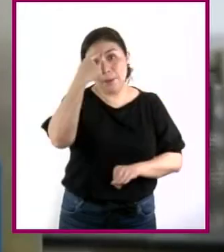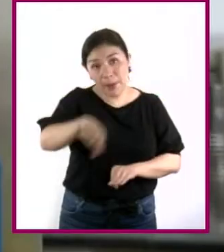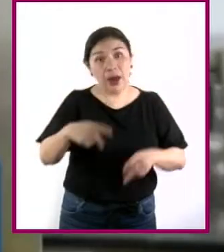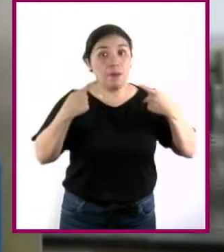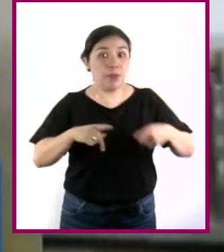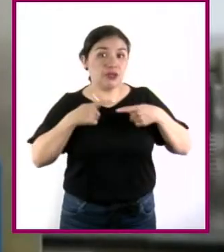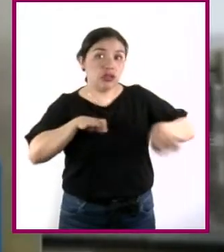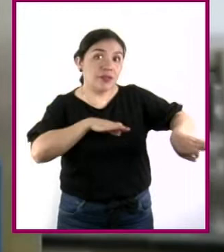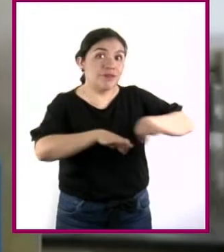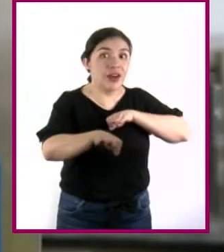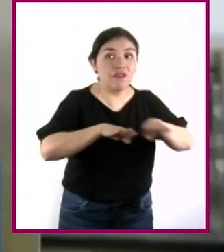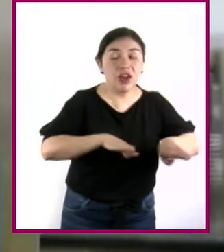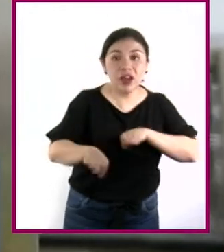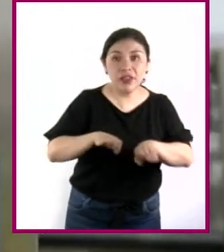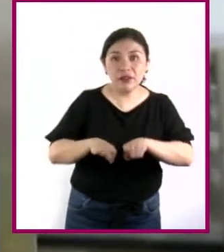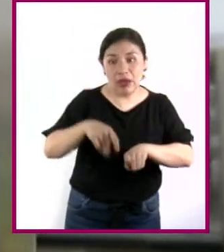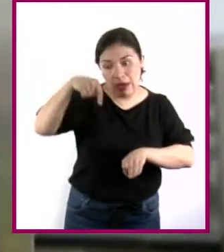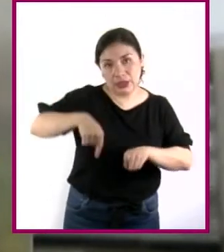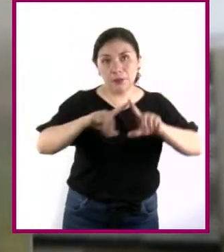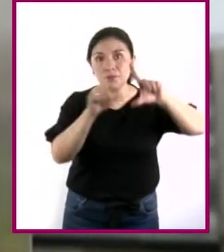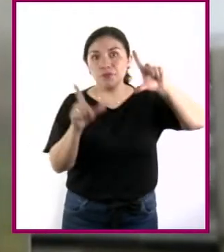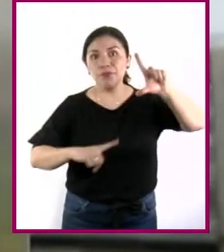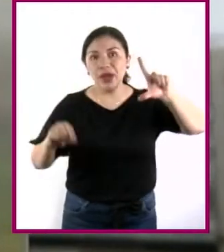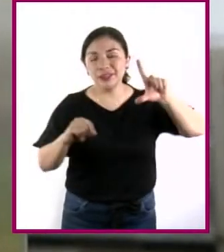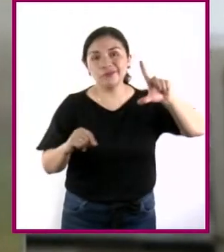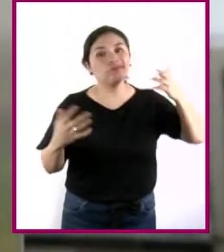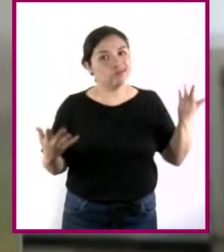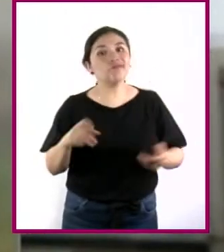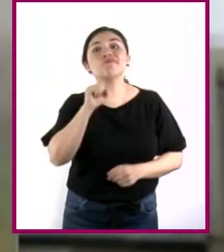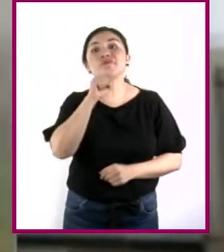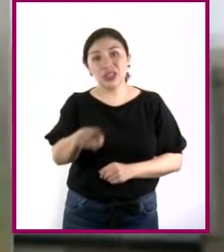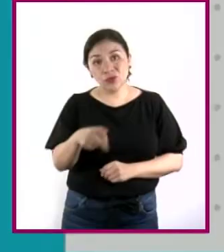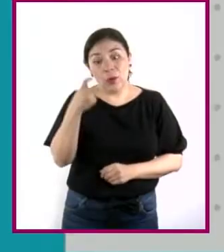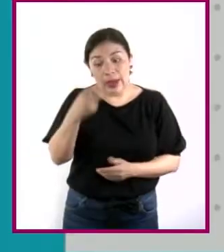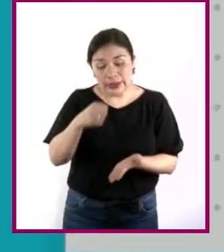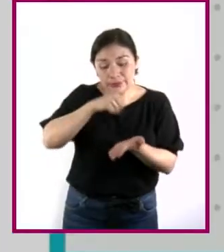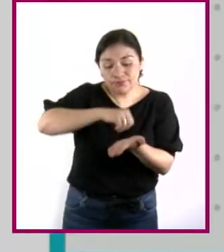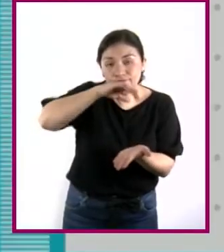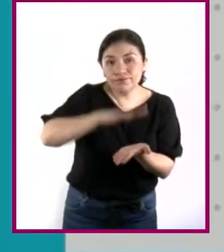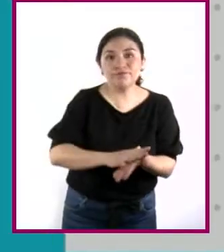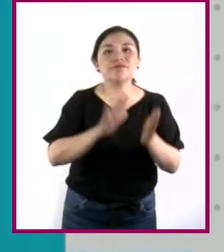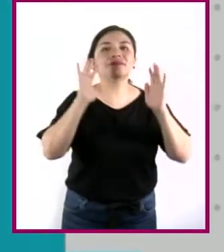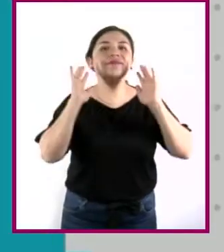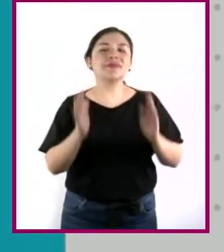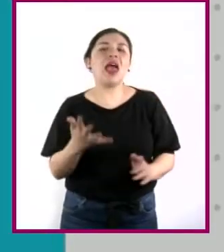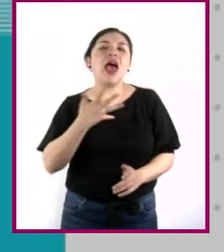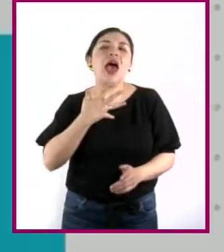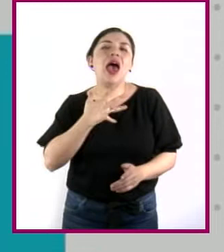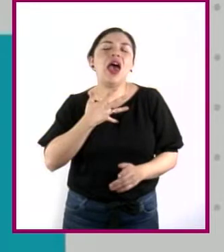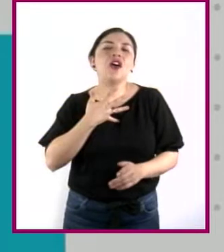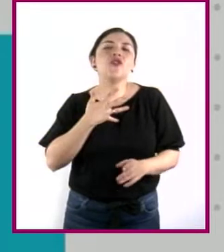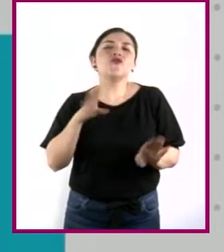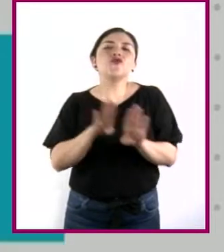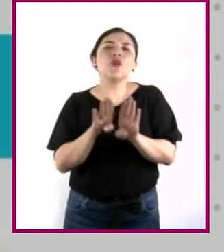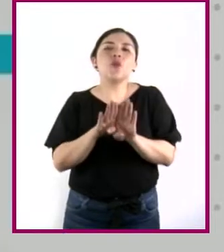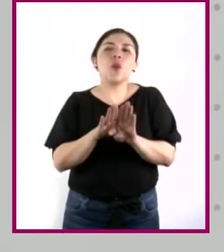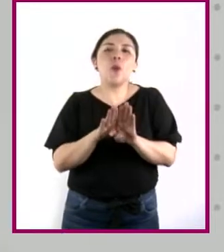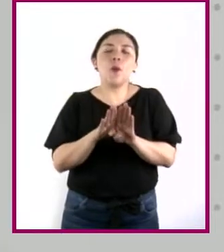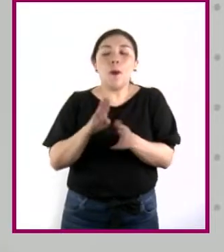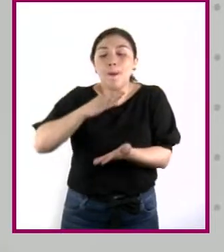y las trabajadoras del país y que constituyen, digamos, no frenos, pero